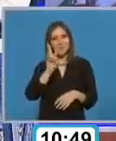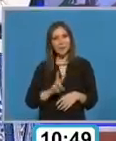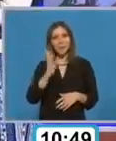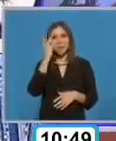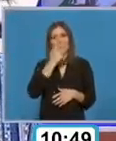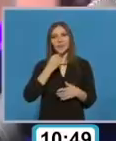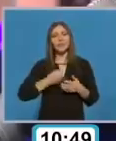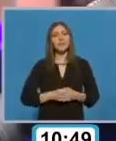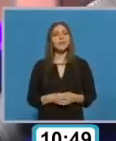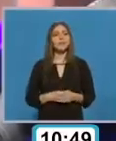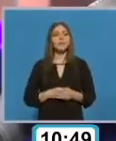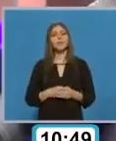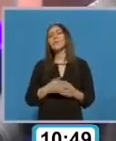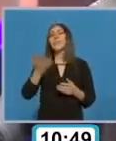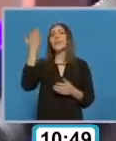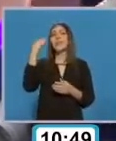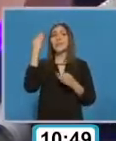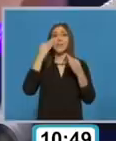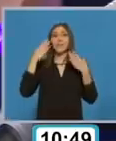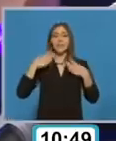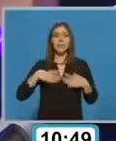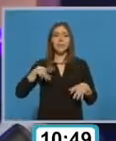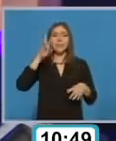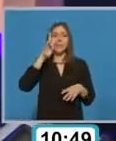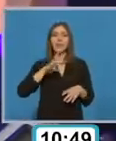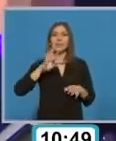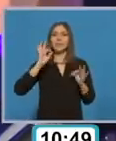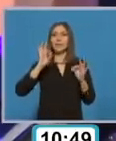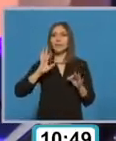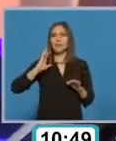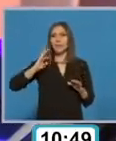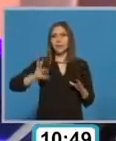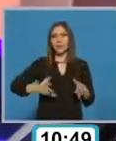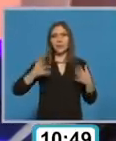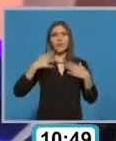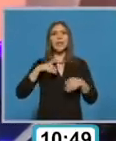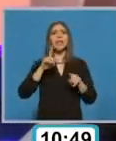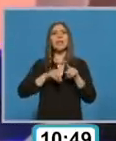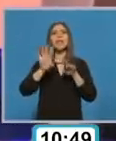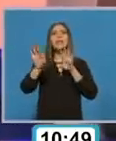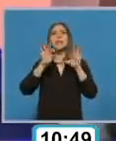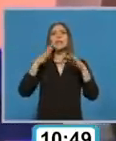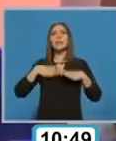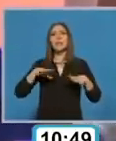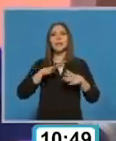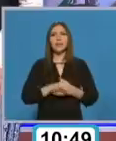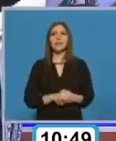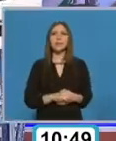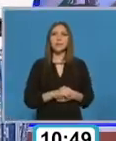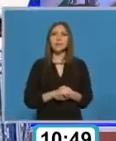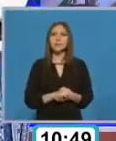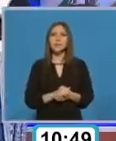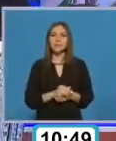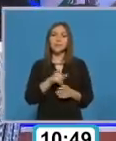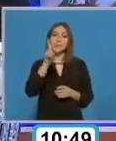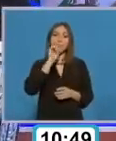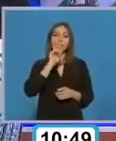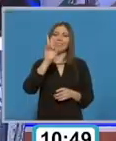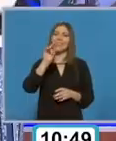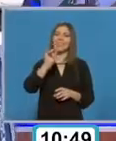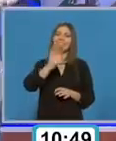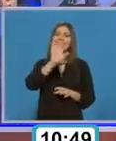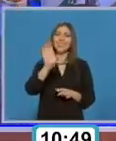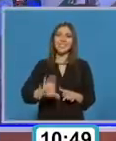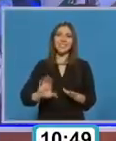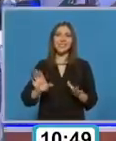lo reiteré en el intermedio, la verdad, se lucieron, muchachos. ¿Quién lo seleccionó? La verdad. No, no es cierto. No, No, claro